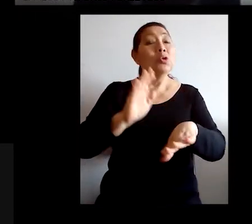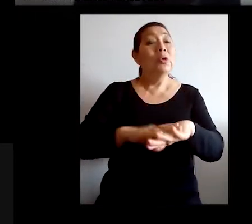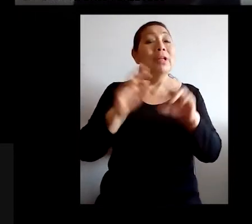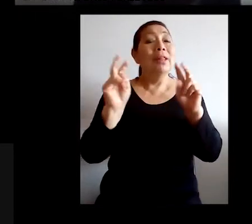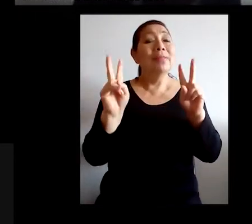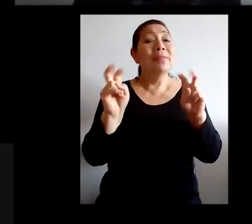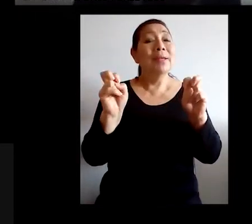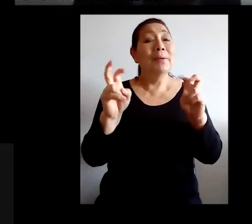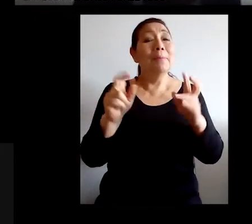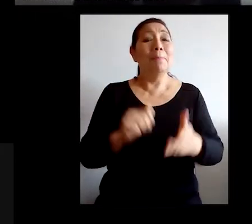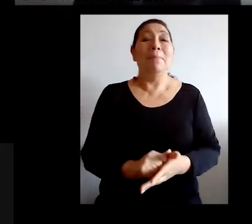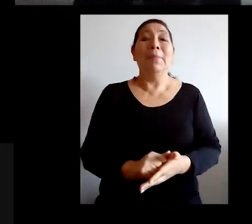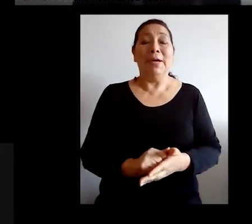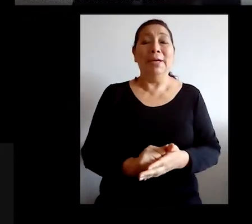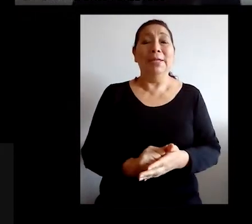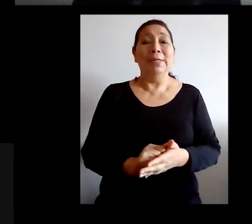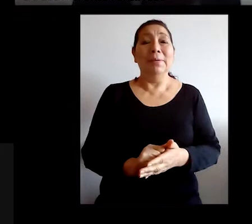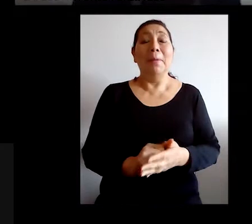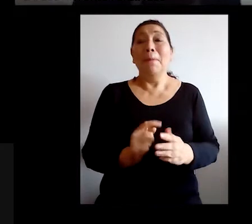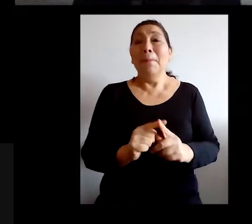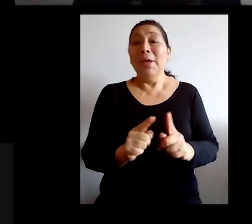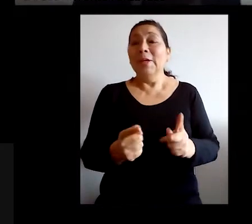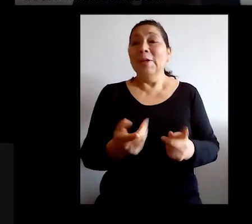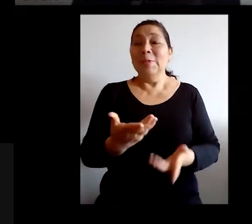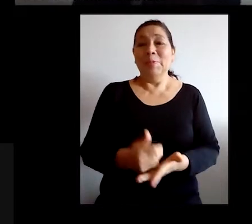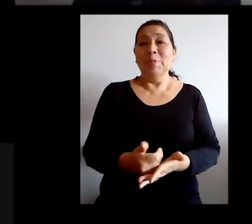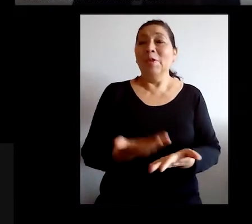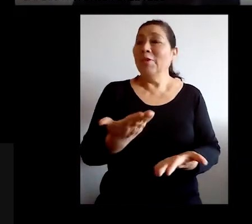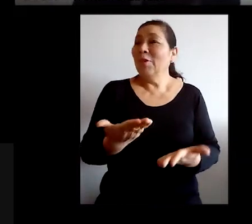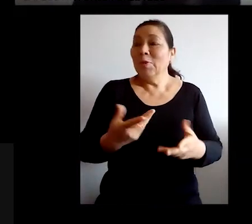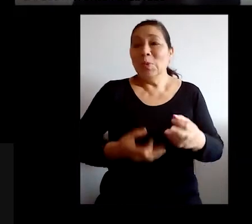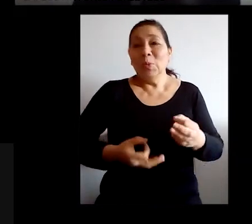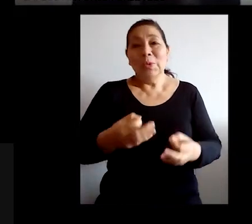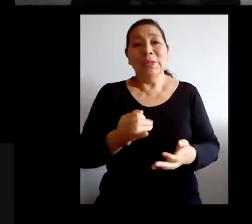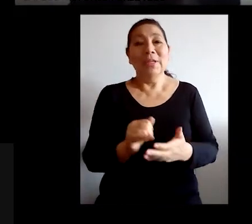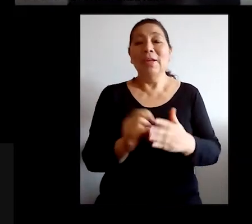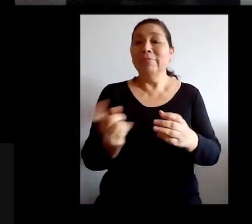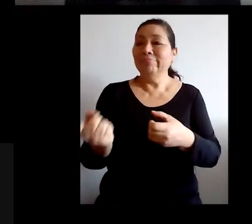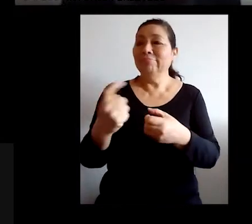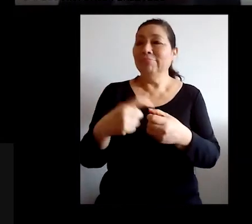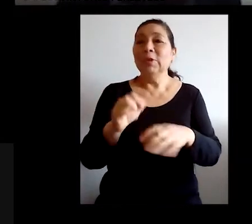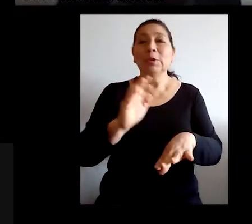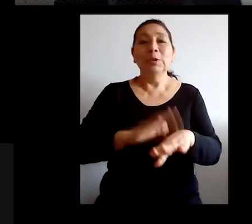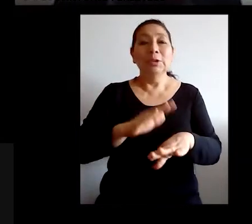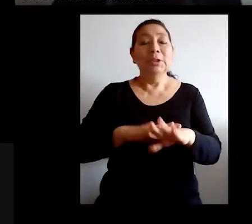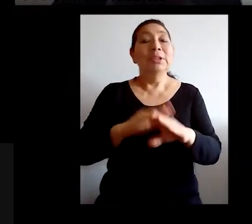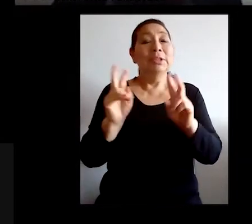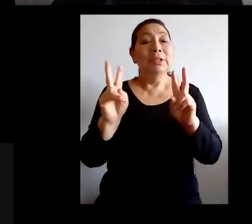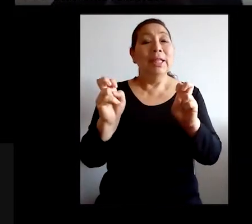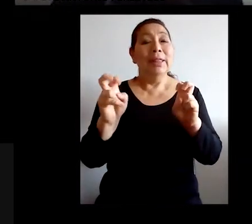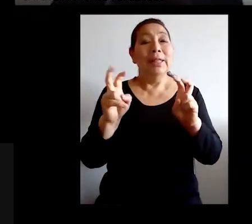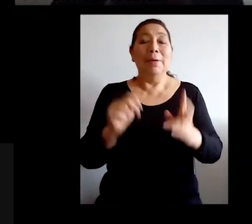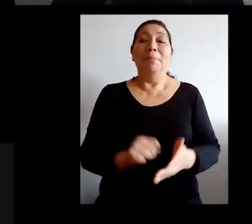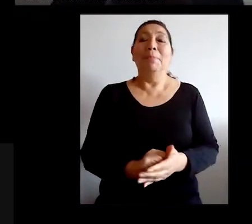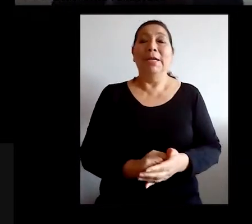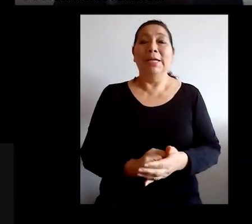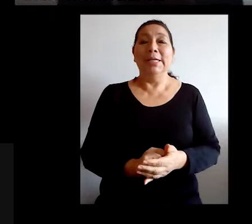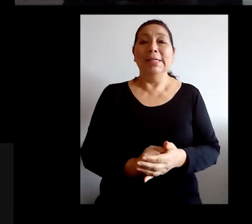tema y señala doctrina jurisprudencial vinculante sobre el tema del